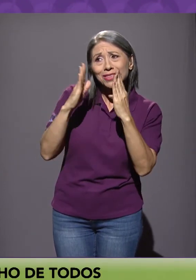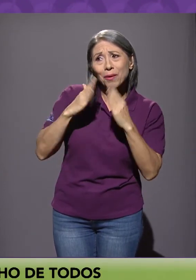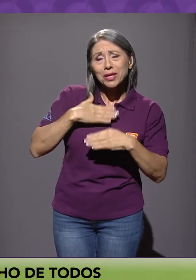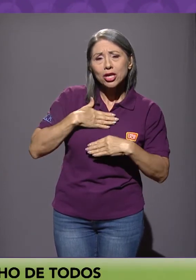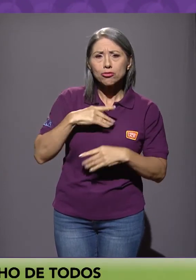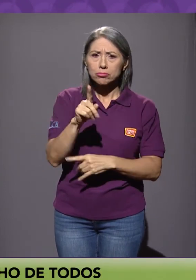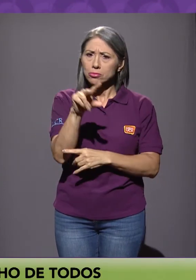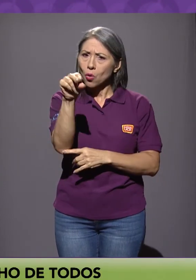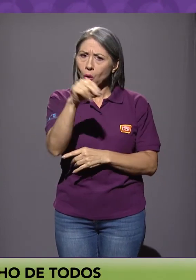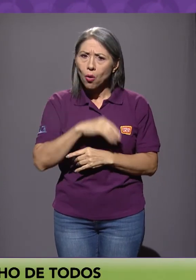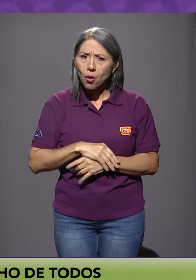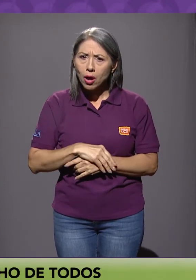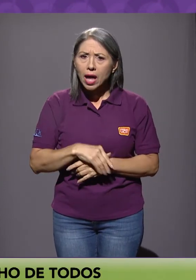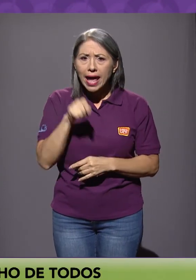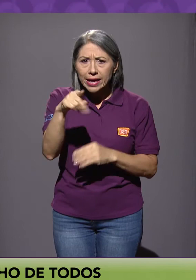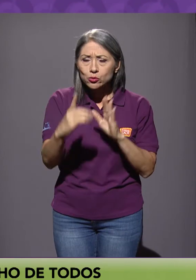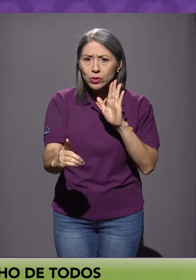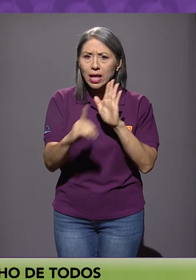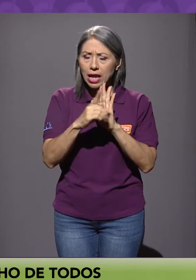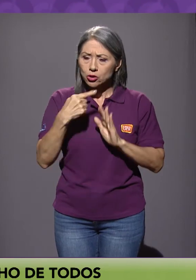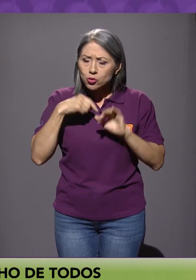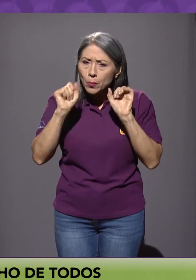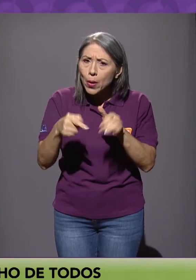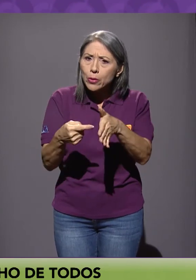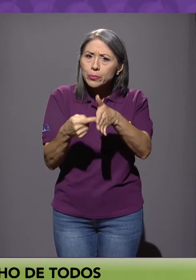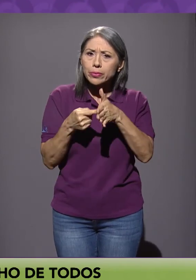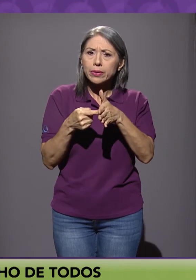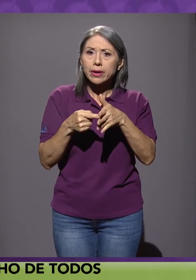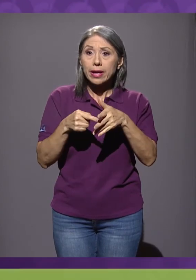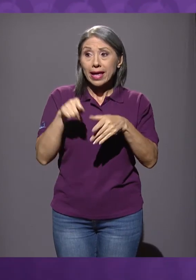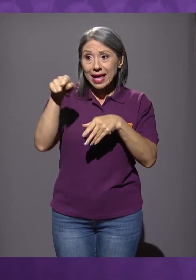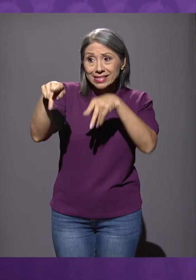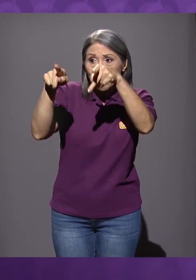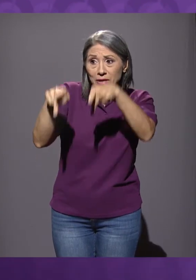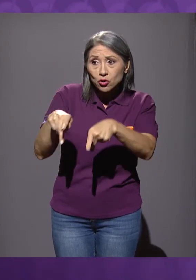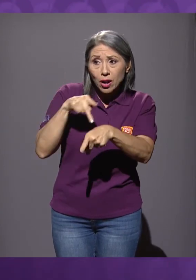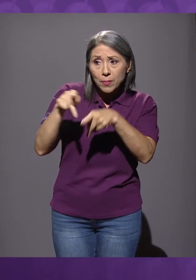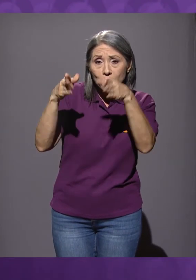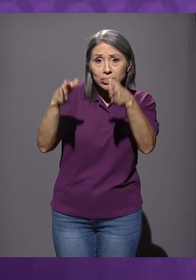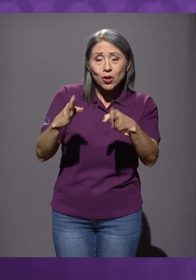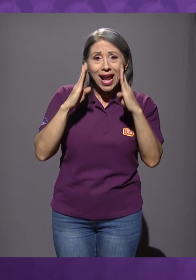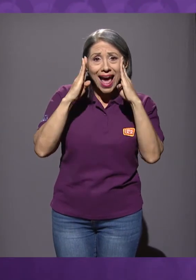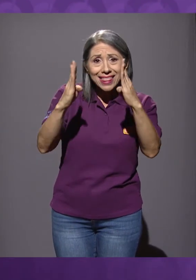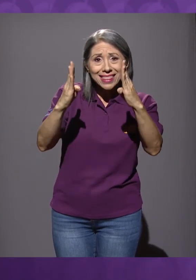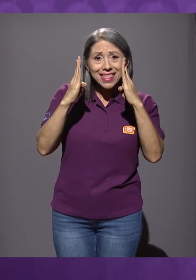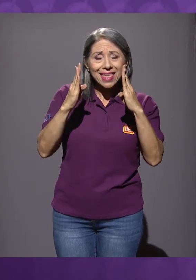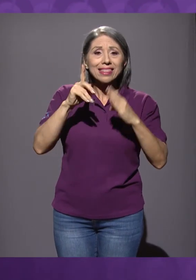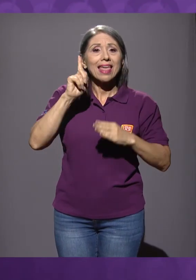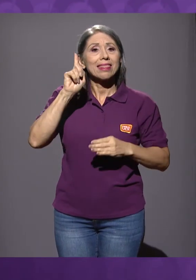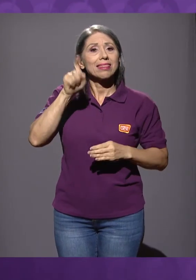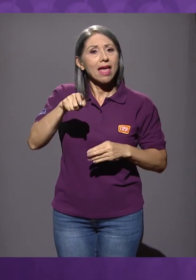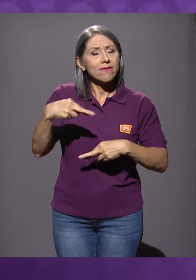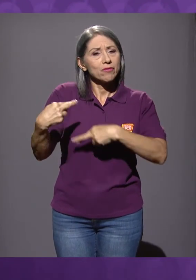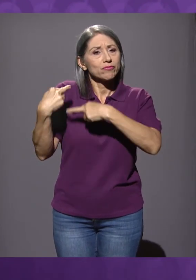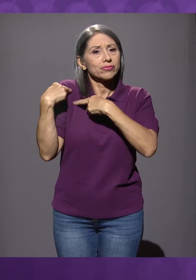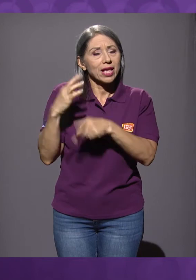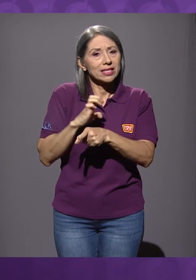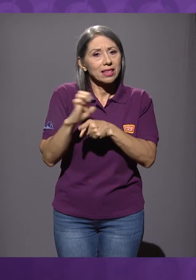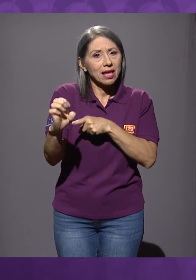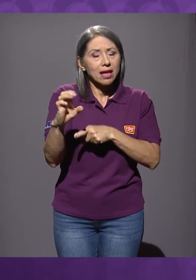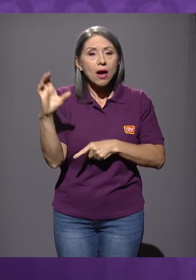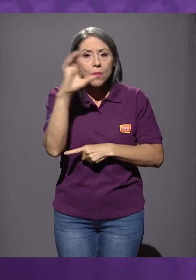No, es un derecho, y el profesional que atiende también tiene la obligación ética de buscar cuáles serían las estrategias